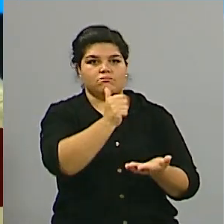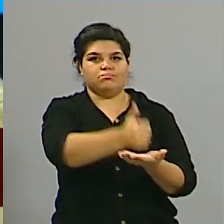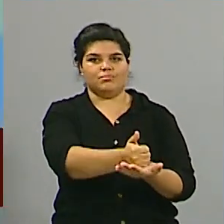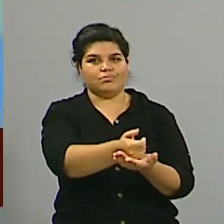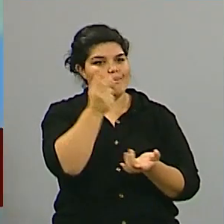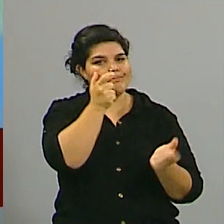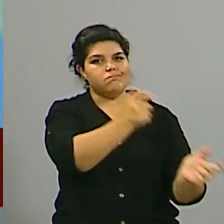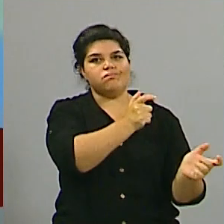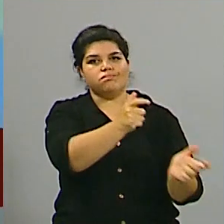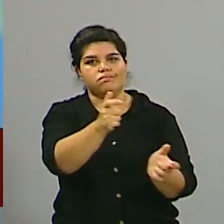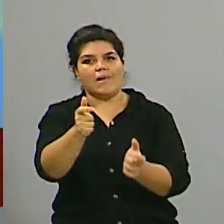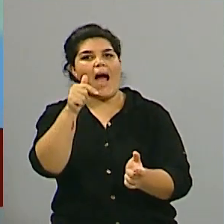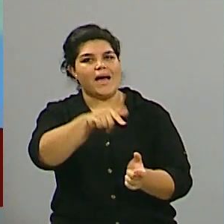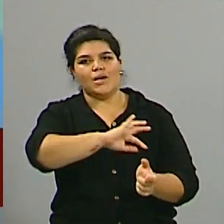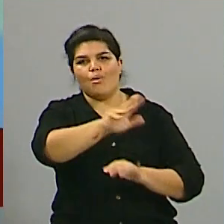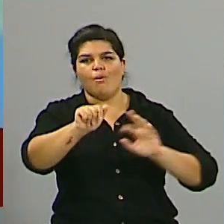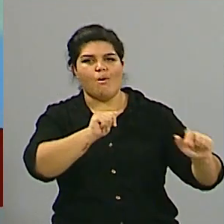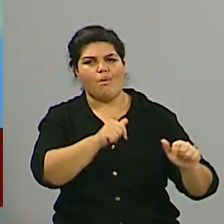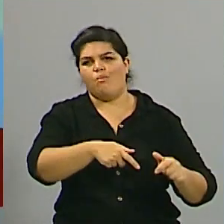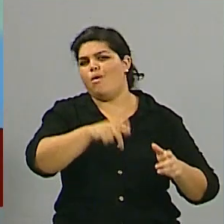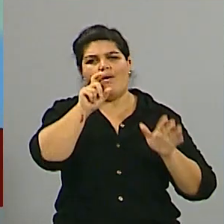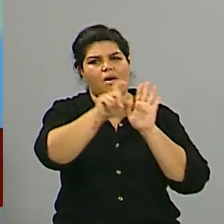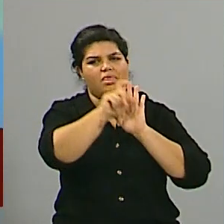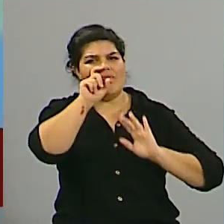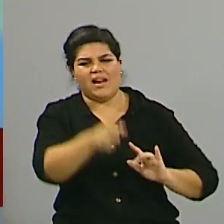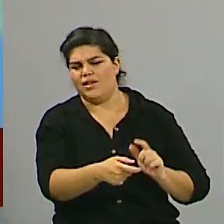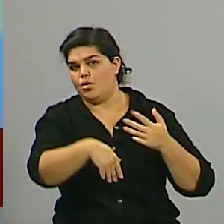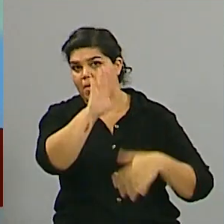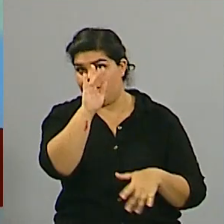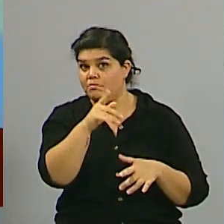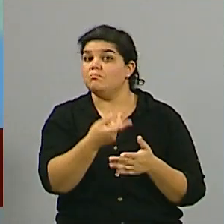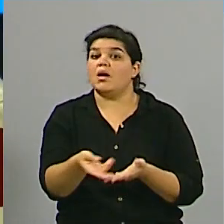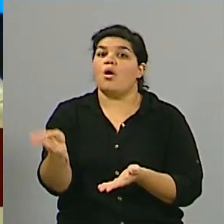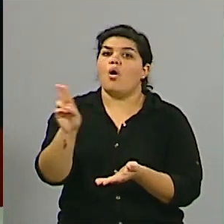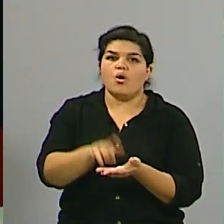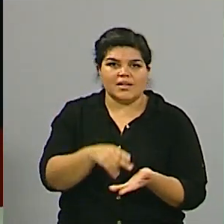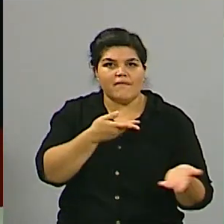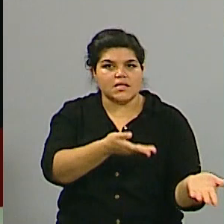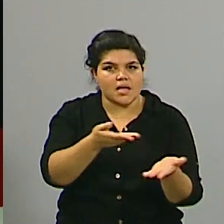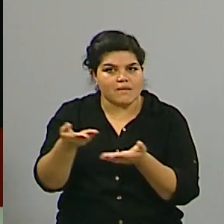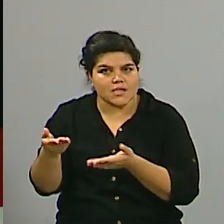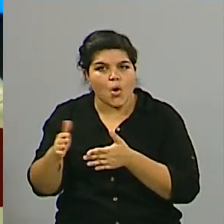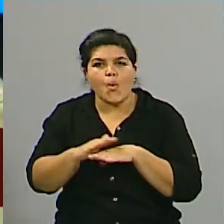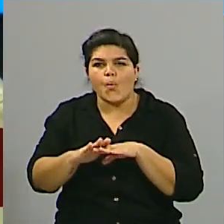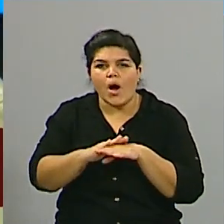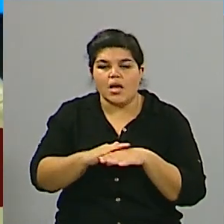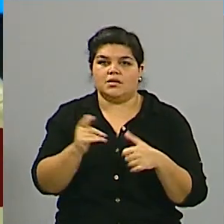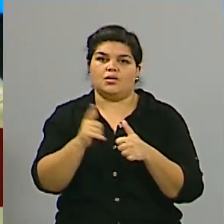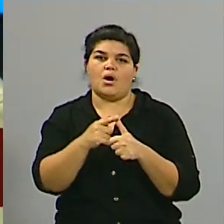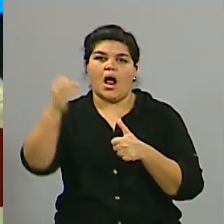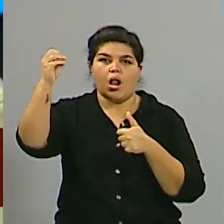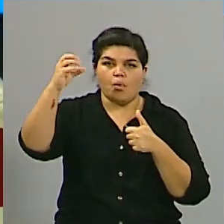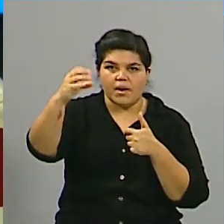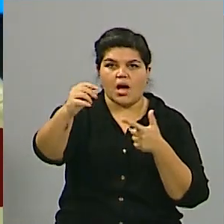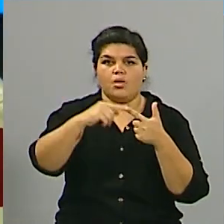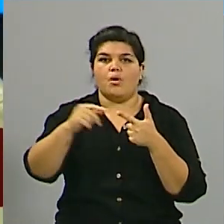Claudia, si nosotros no tenemos alumbrado, barrido y limpieza, la seguridad y la salud caen notablemente